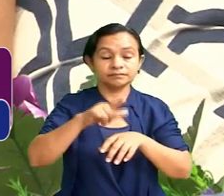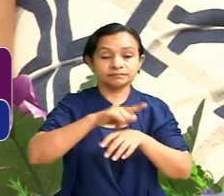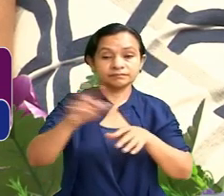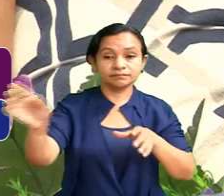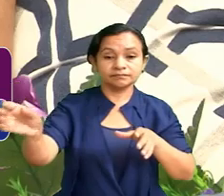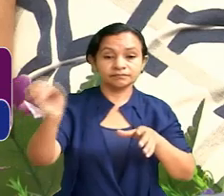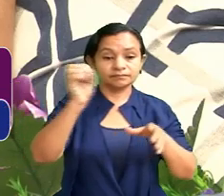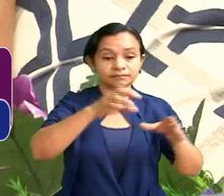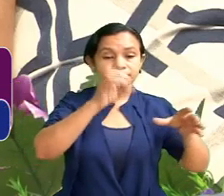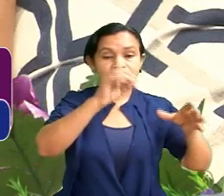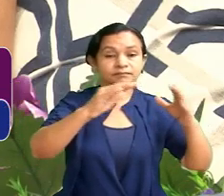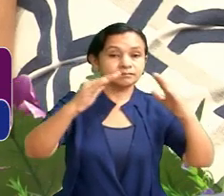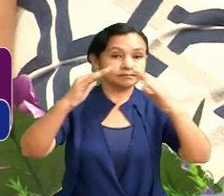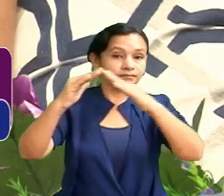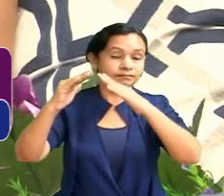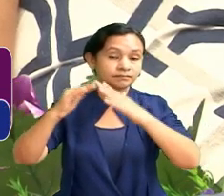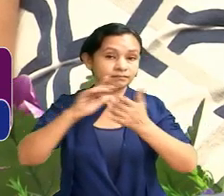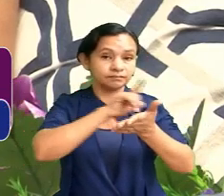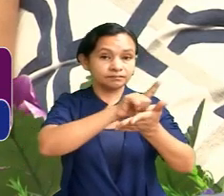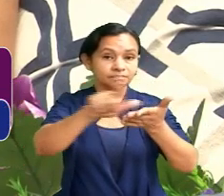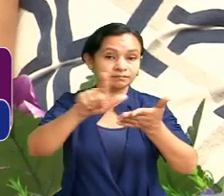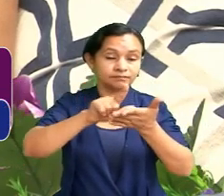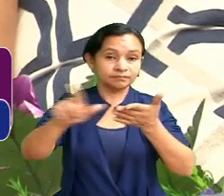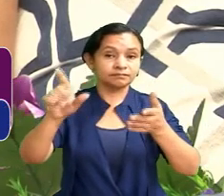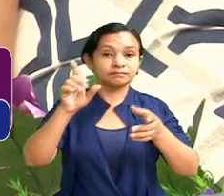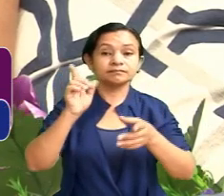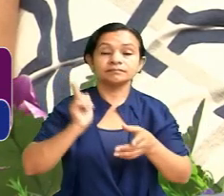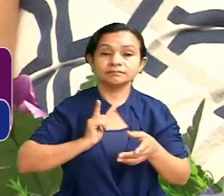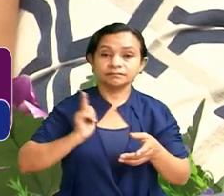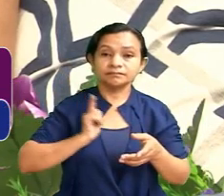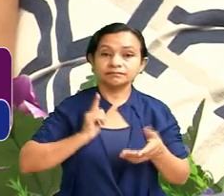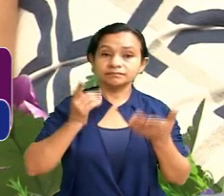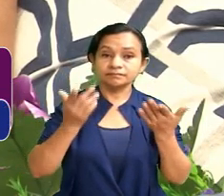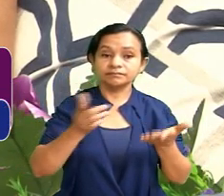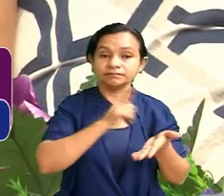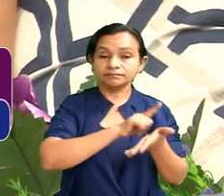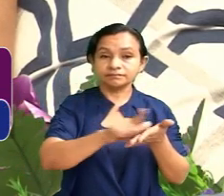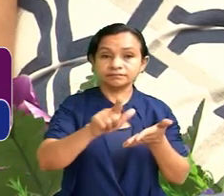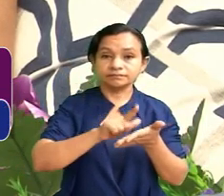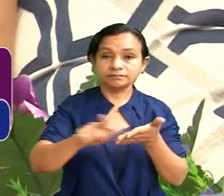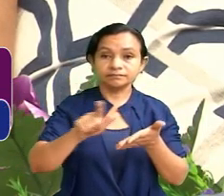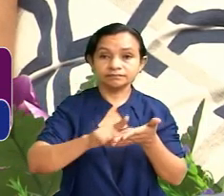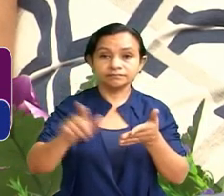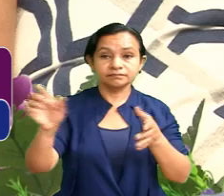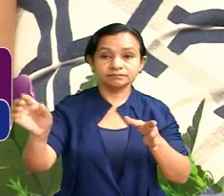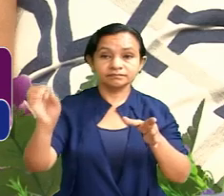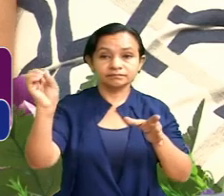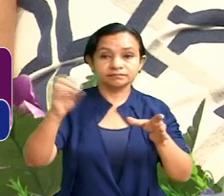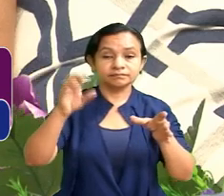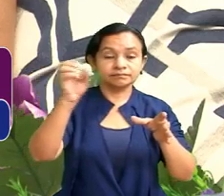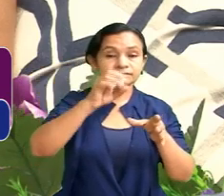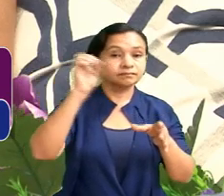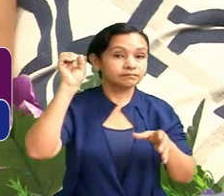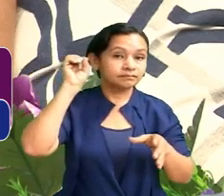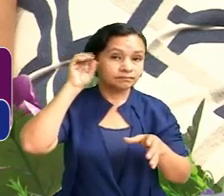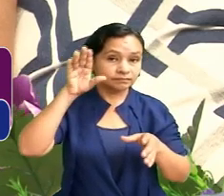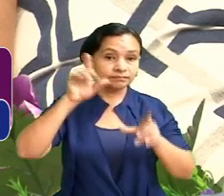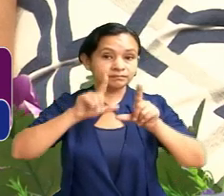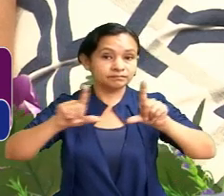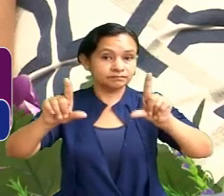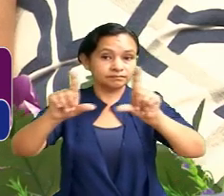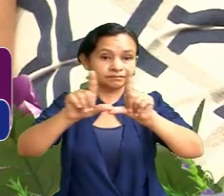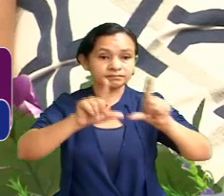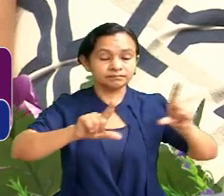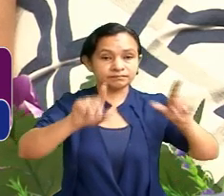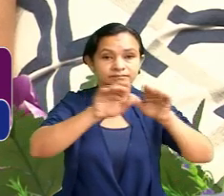domiciliaria y limpieza pública y a garantizar al mismo tiempo la limpieza y la recolección de basura en los sitios turísticos verdad se